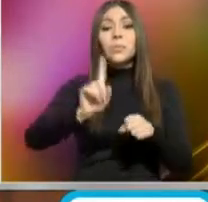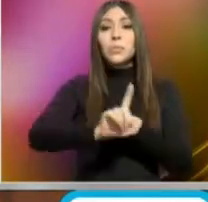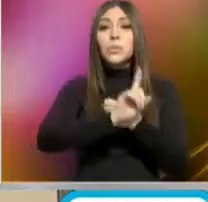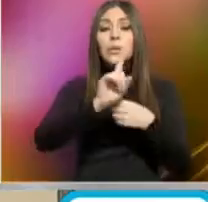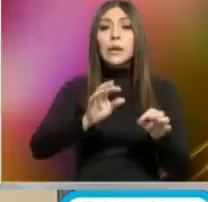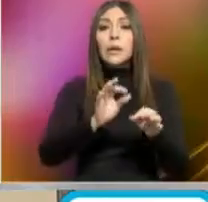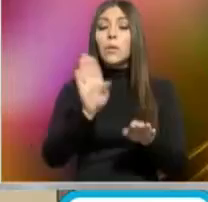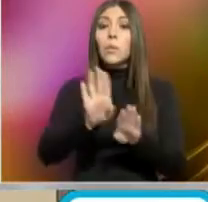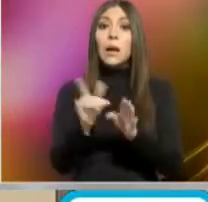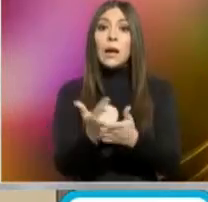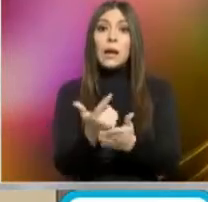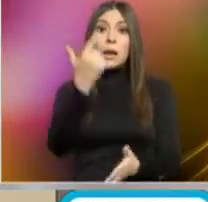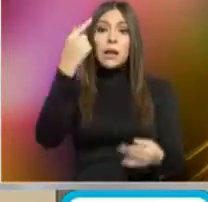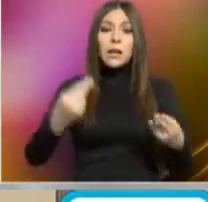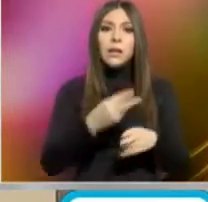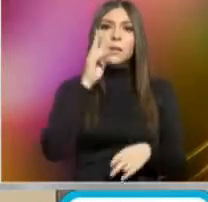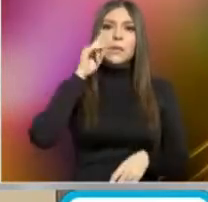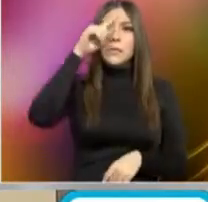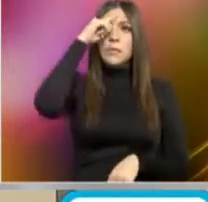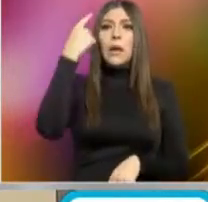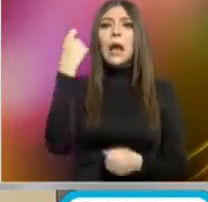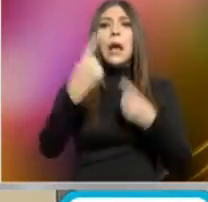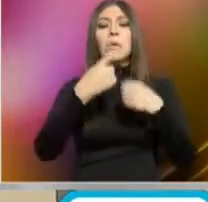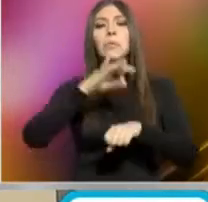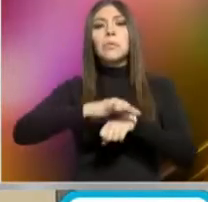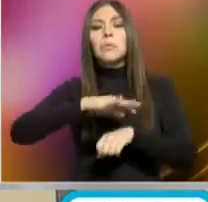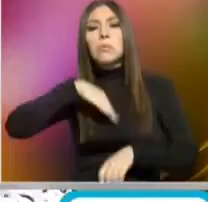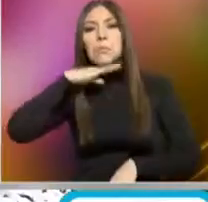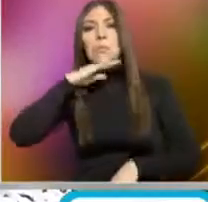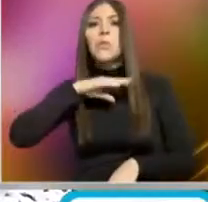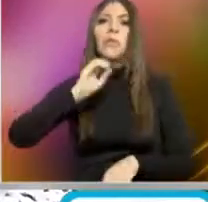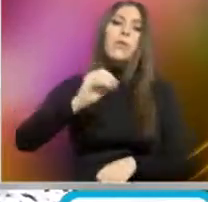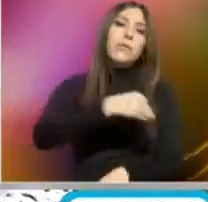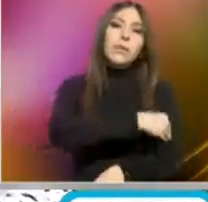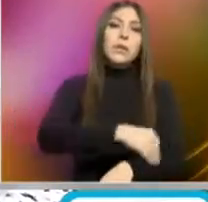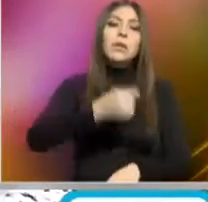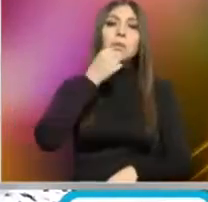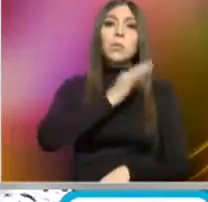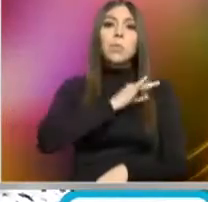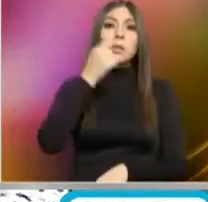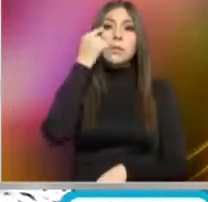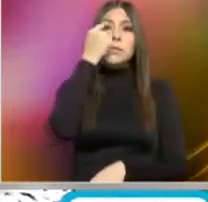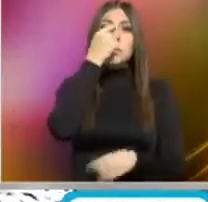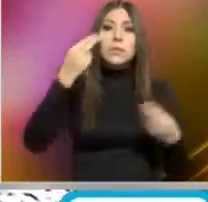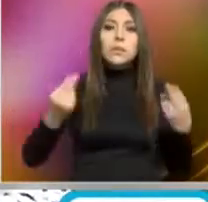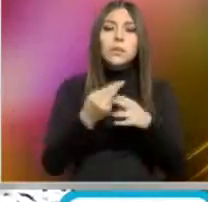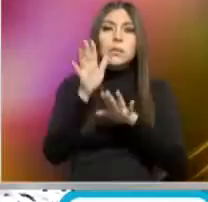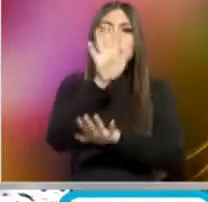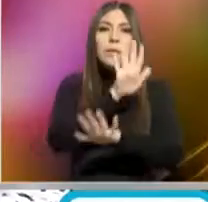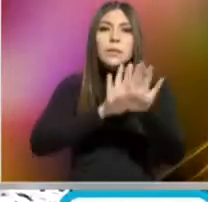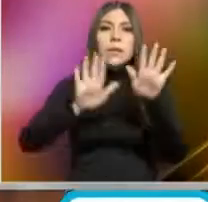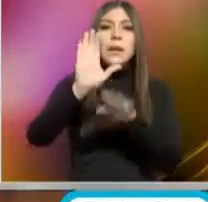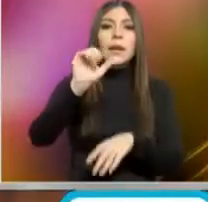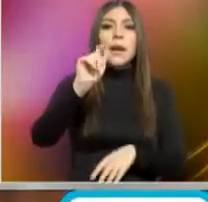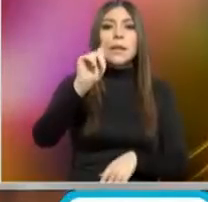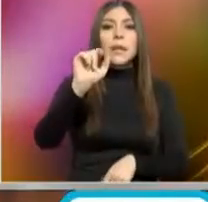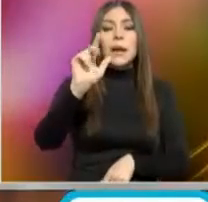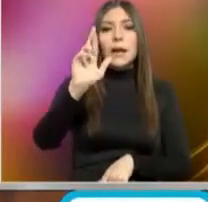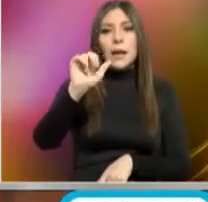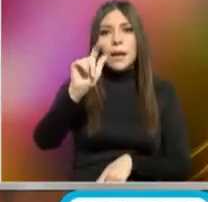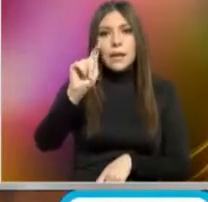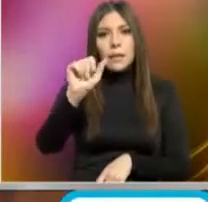veces se nota, aunque pasa desapercibido por muchos médicos o por la familia. Puede nacer el niño con cataratas, puede tener glaucoma desde el nacimiento,